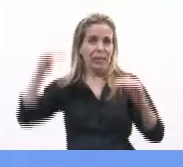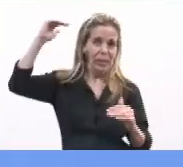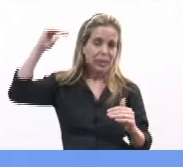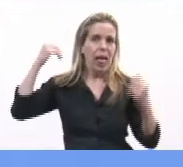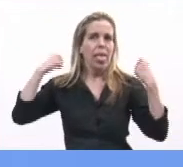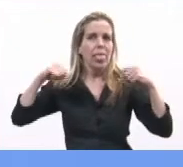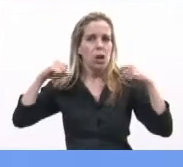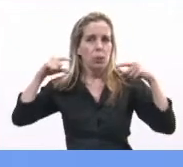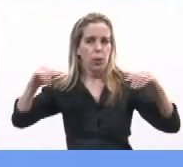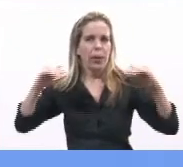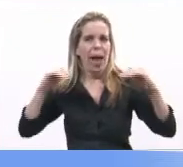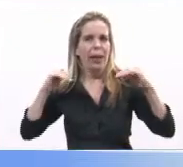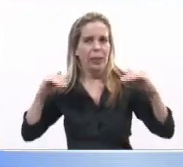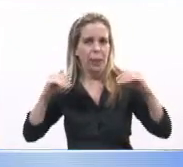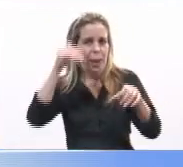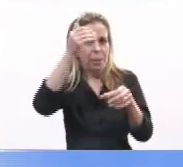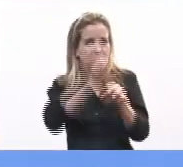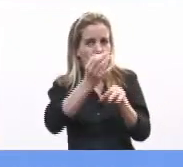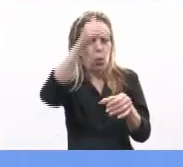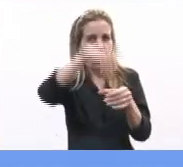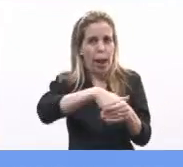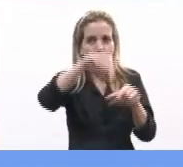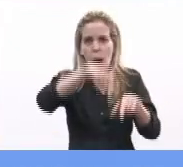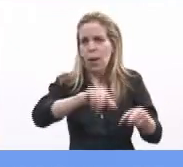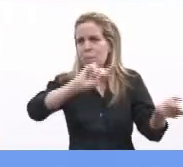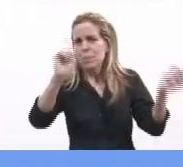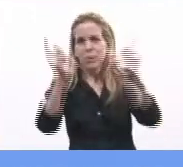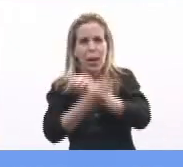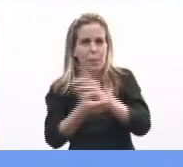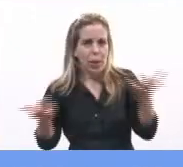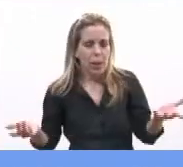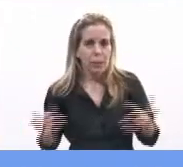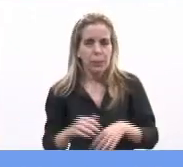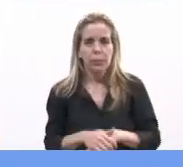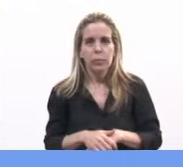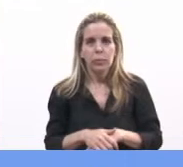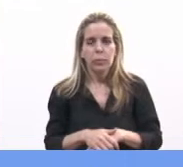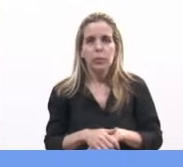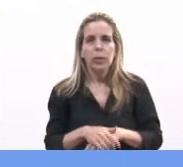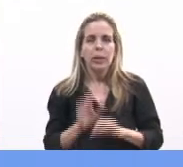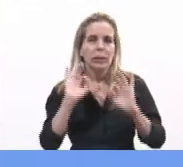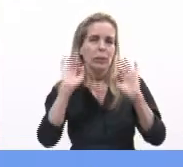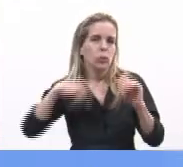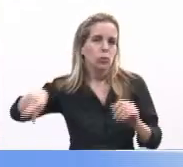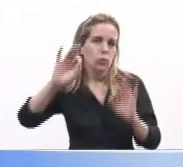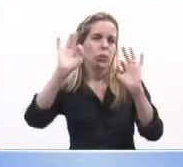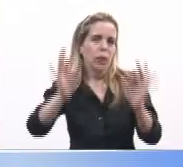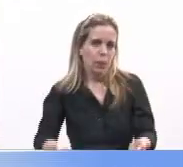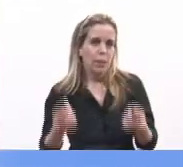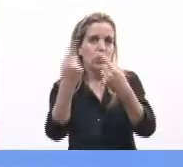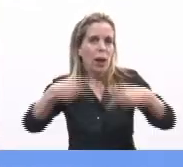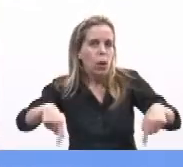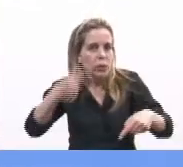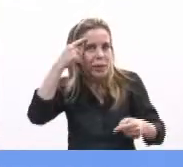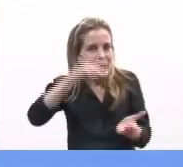en la edad escolar ha dejado de del lugar para otro tipo de actividades y todos sabemos que lo que aprendemos del